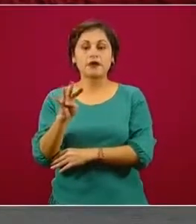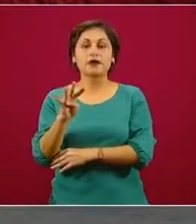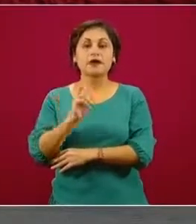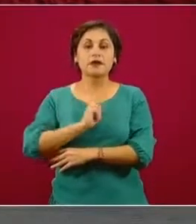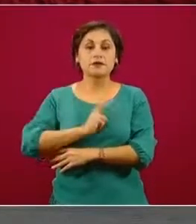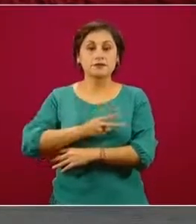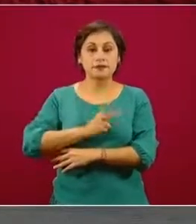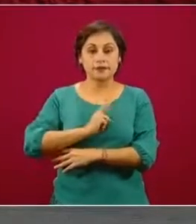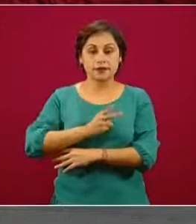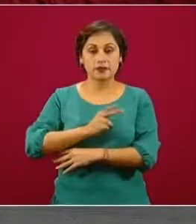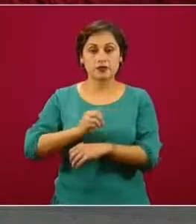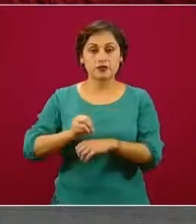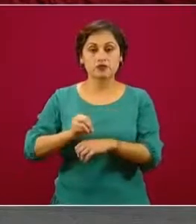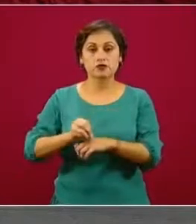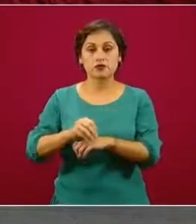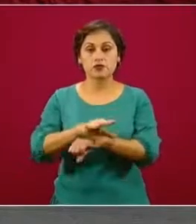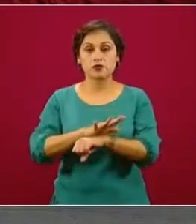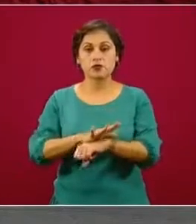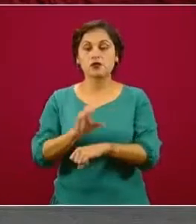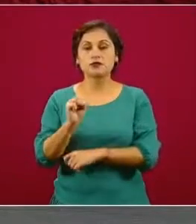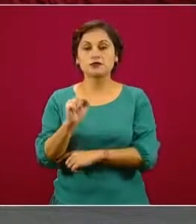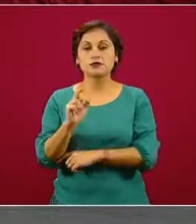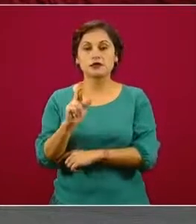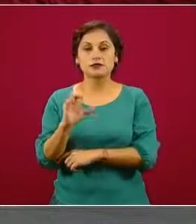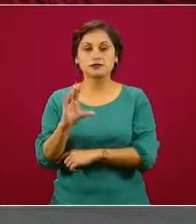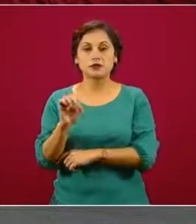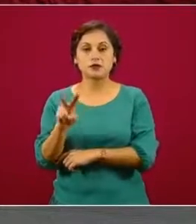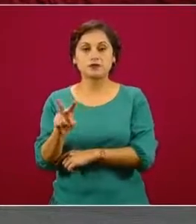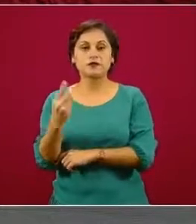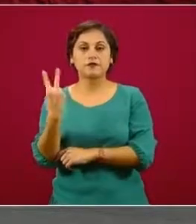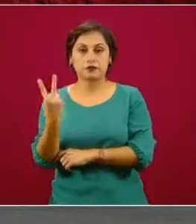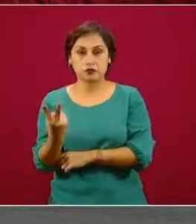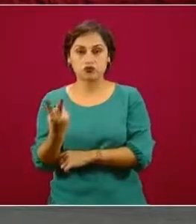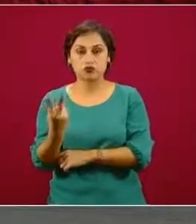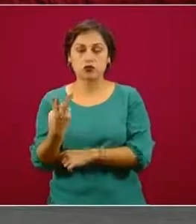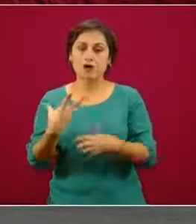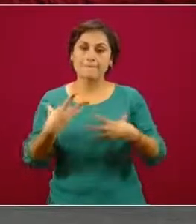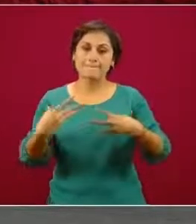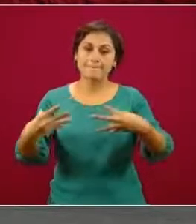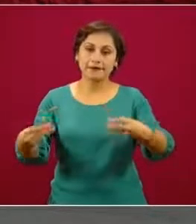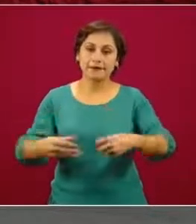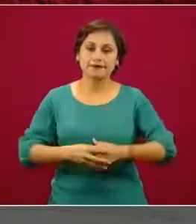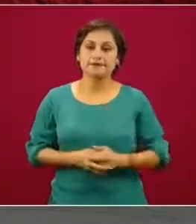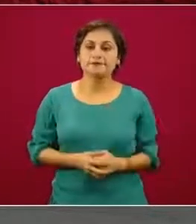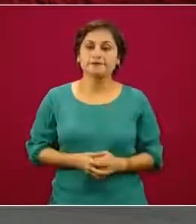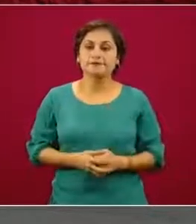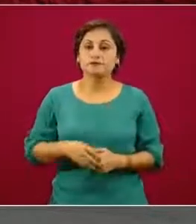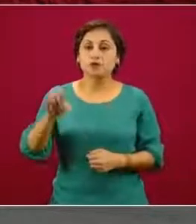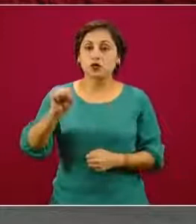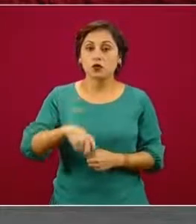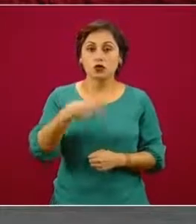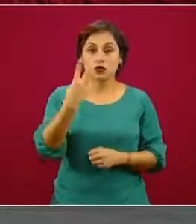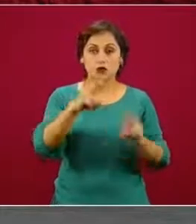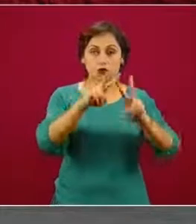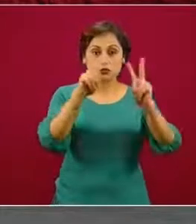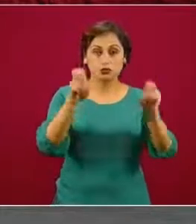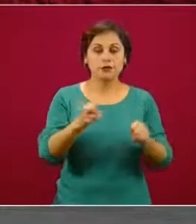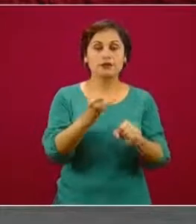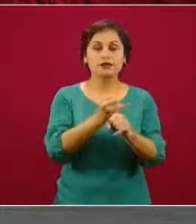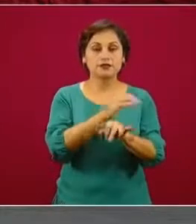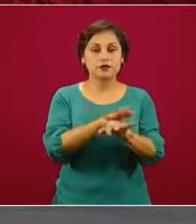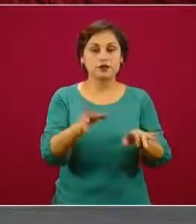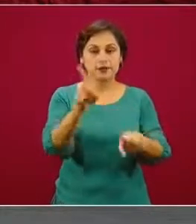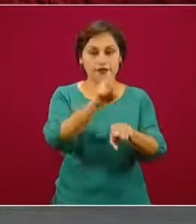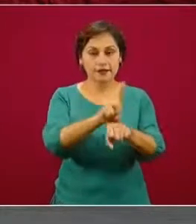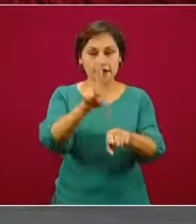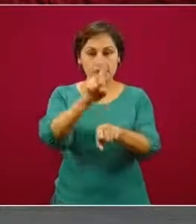nuevo coronavirus SARS-CoV-2. Hoy nos vamos a enfocar a dos elementos. El primero es el informe técnico diario